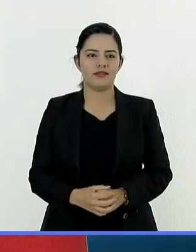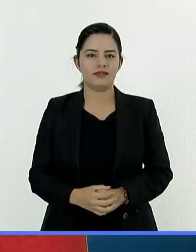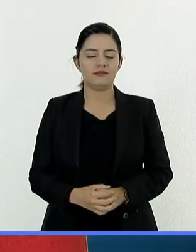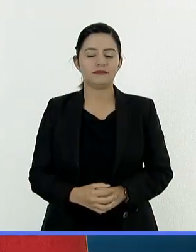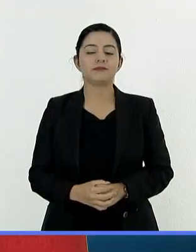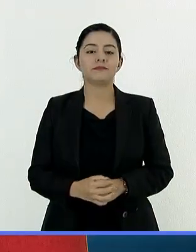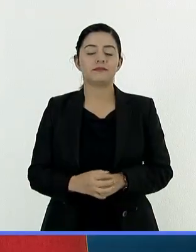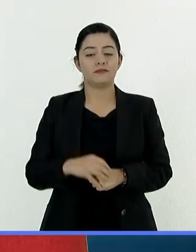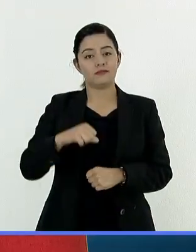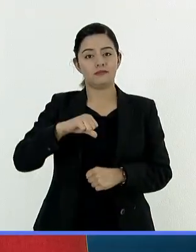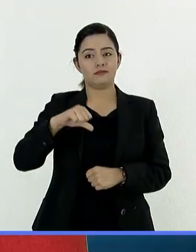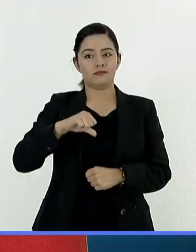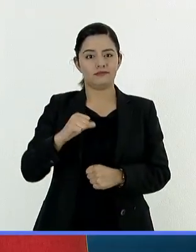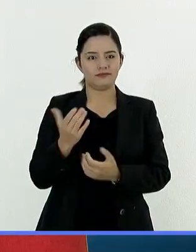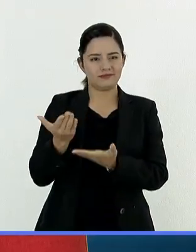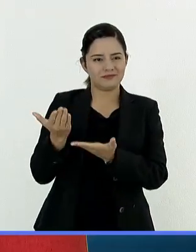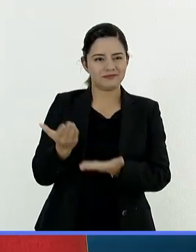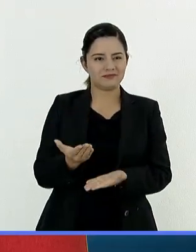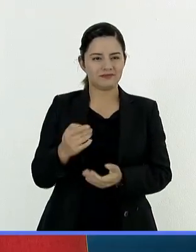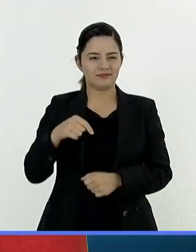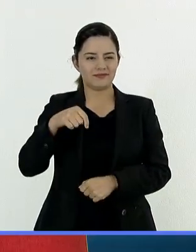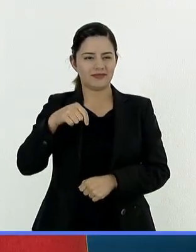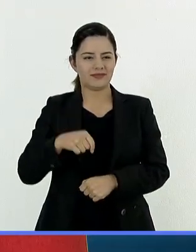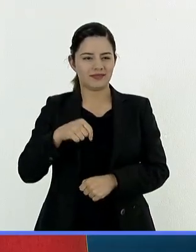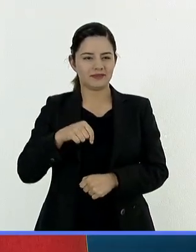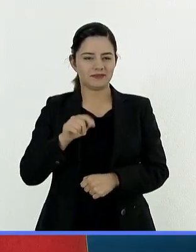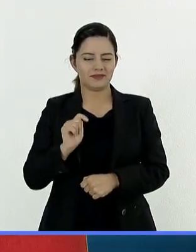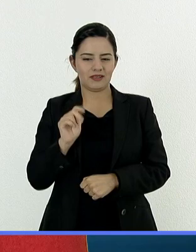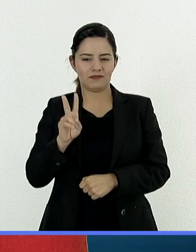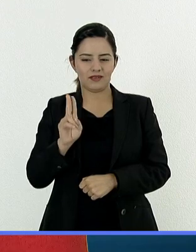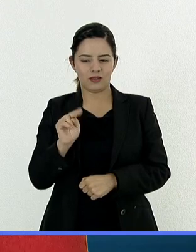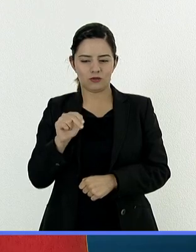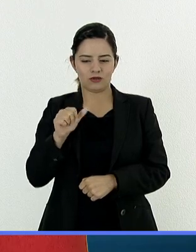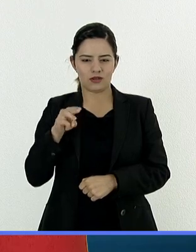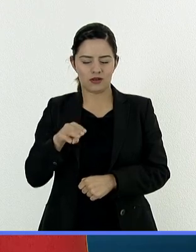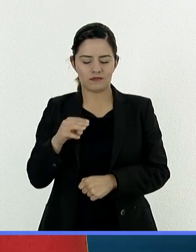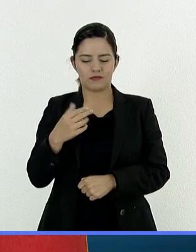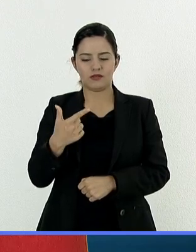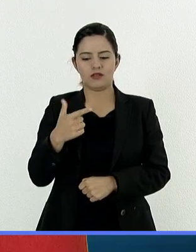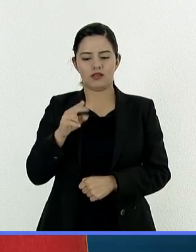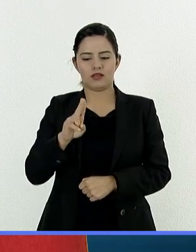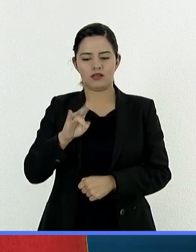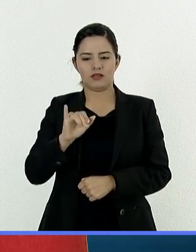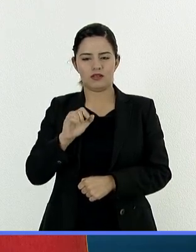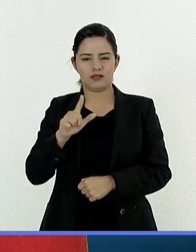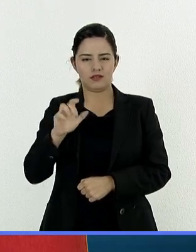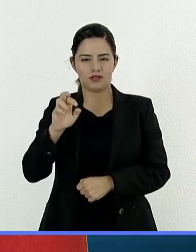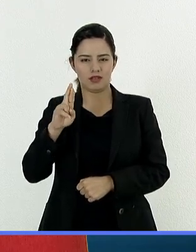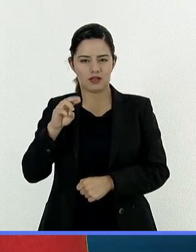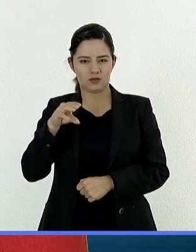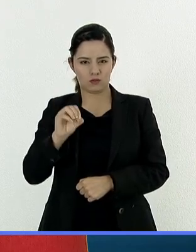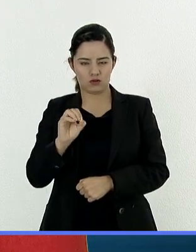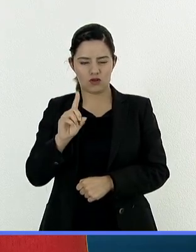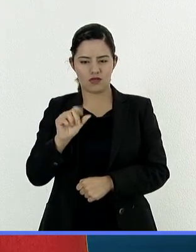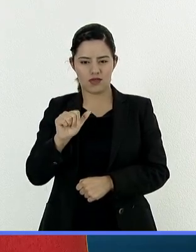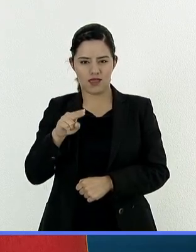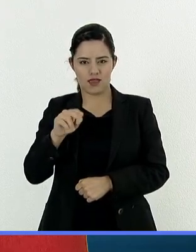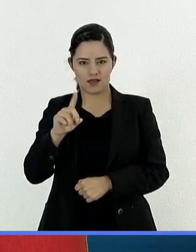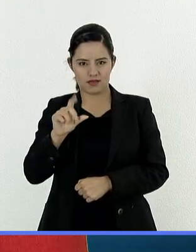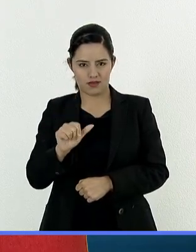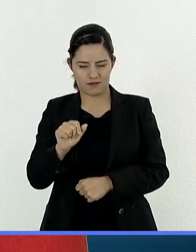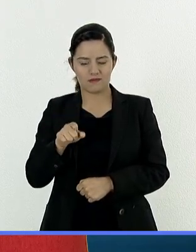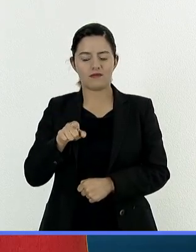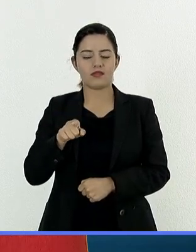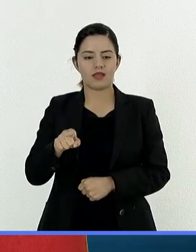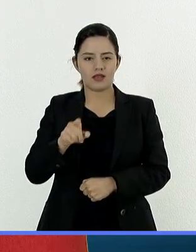el día de hoy recibimos aquí en el estudio de TV UNAM a Guillermo de anda Alanís quien es arqueólogo subacuático y bueno quien se ha adentrado